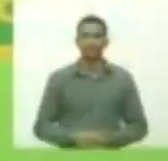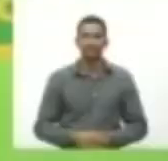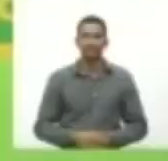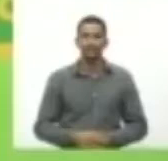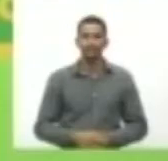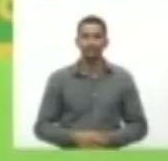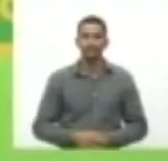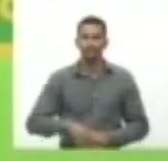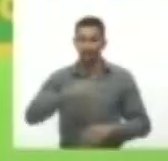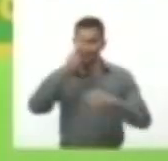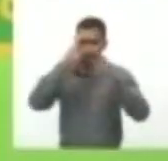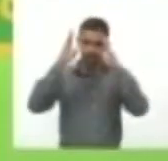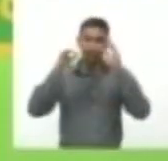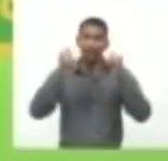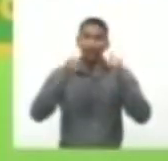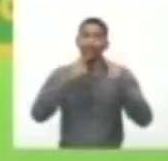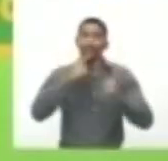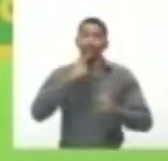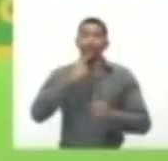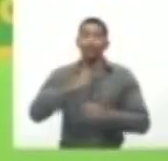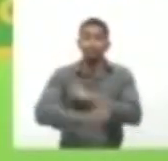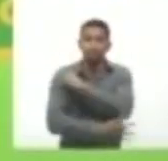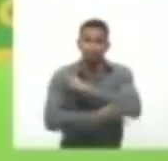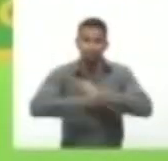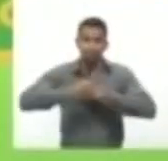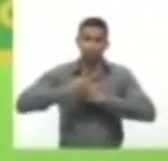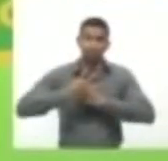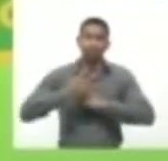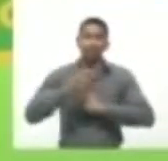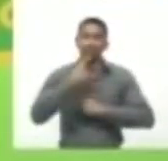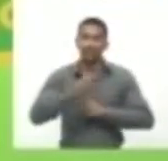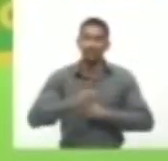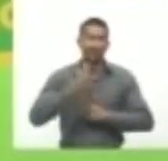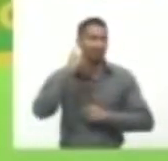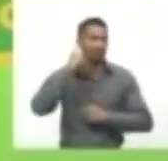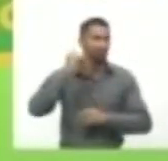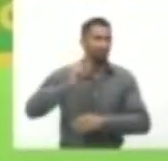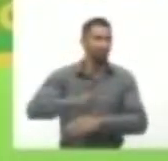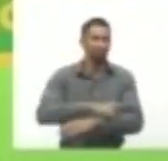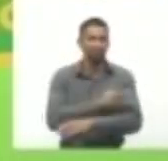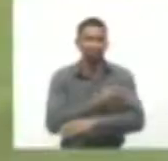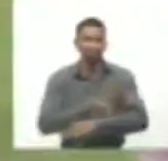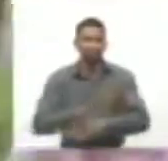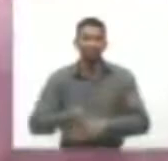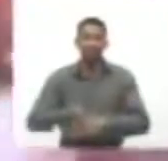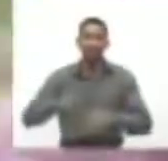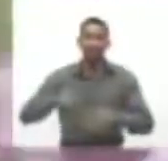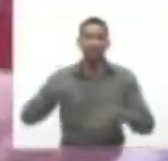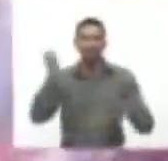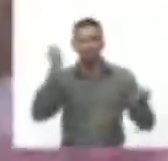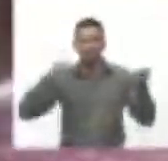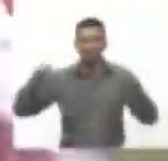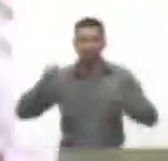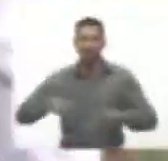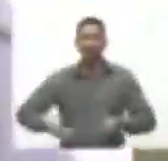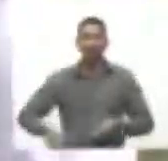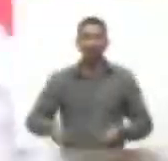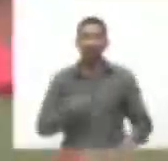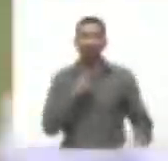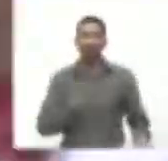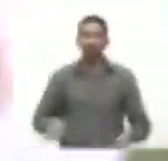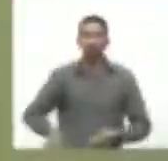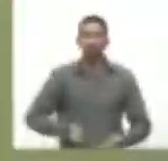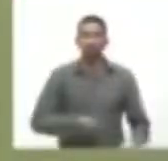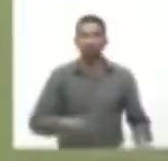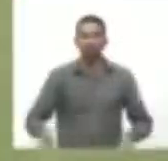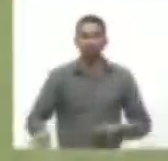Puerto Colombia se llenó de alegría y de color con el Sirenato de la Cumbia. El Cienanato de la Cumbia es sin duda